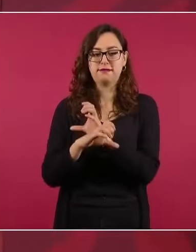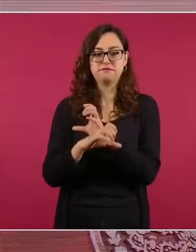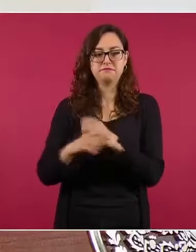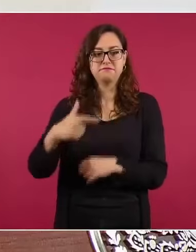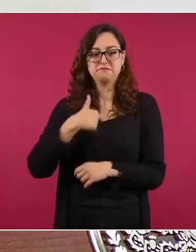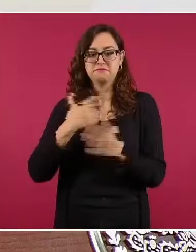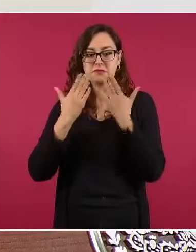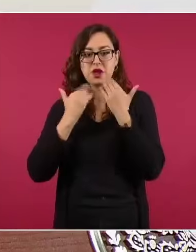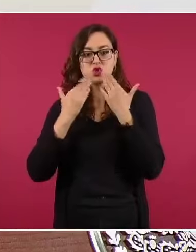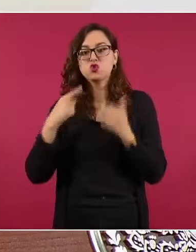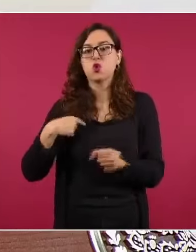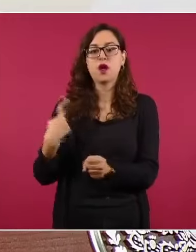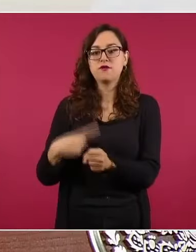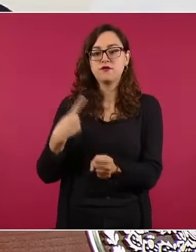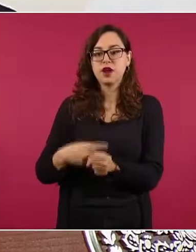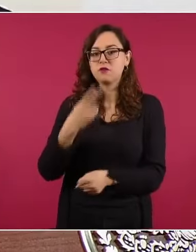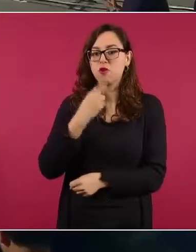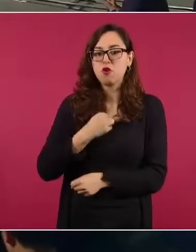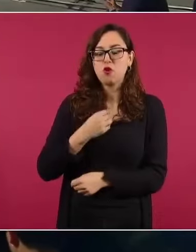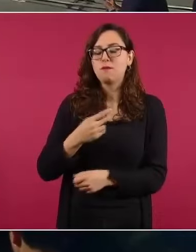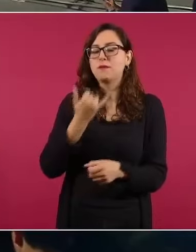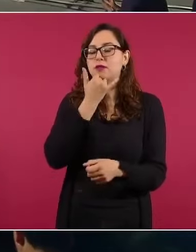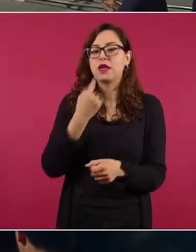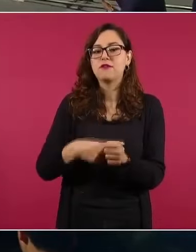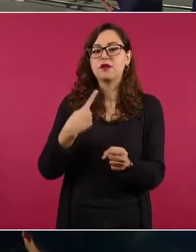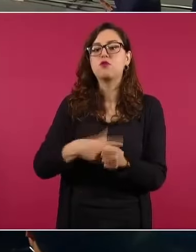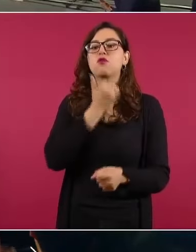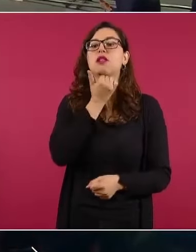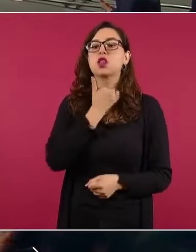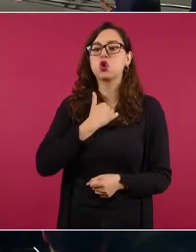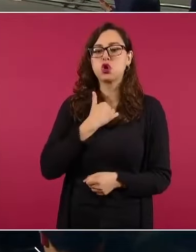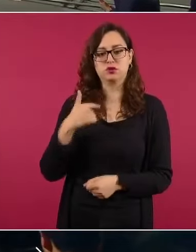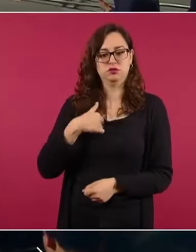Lo del alcohol. Pero lo demás sí. Y